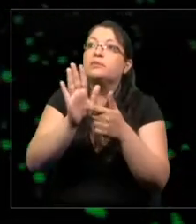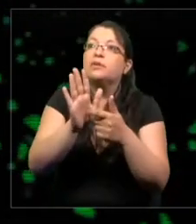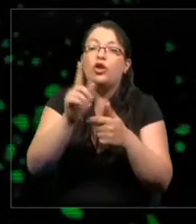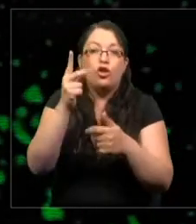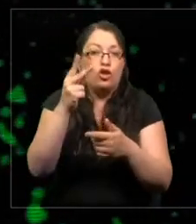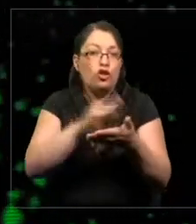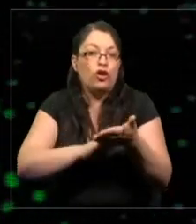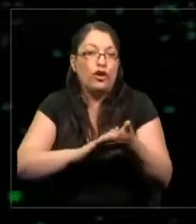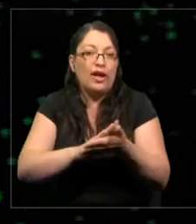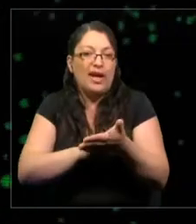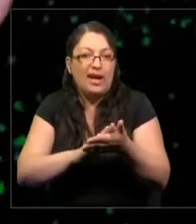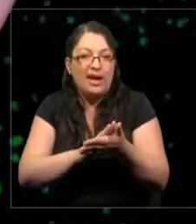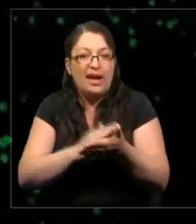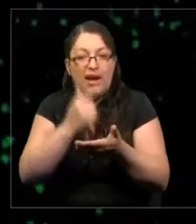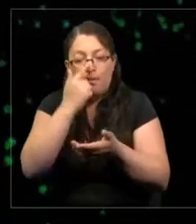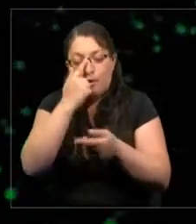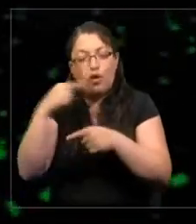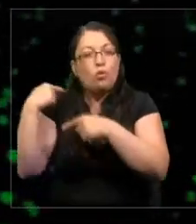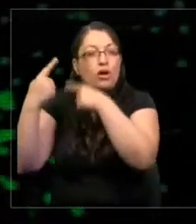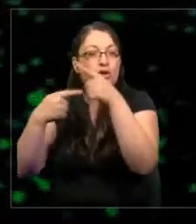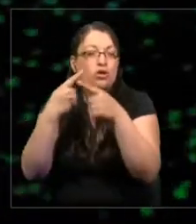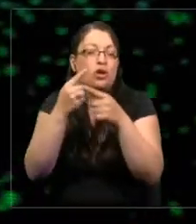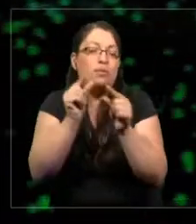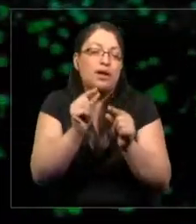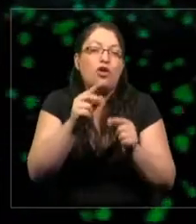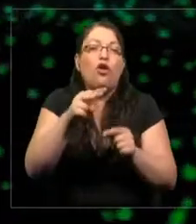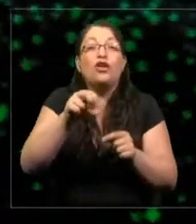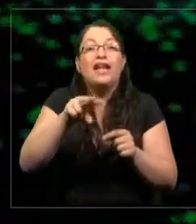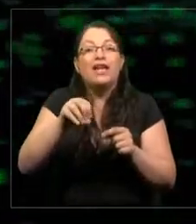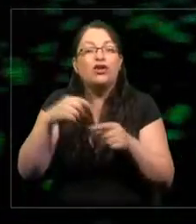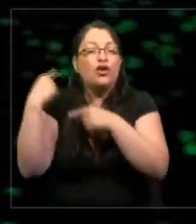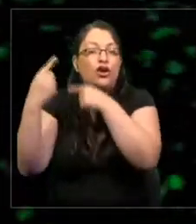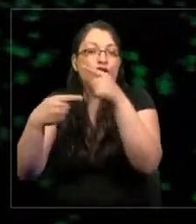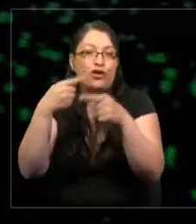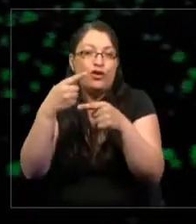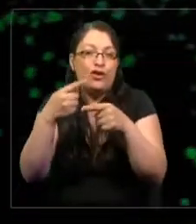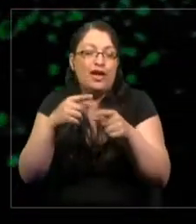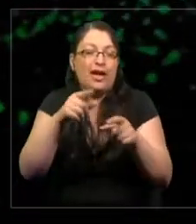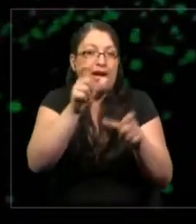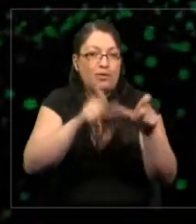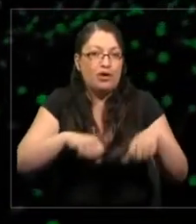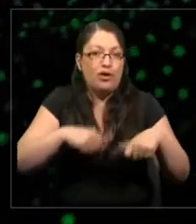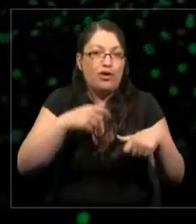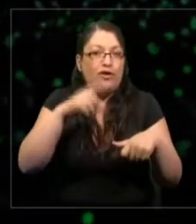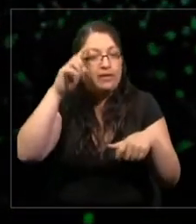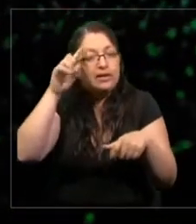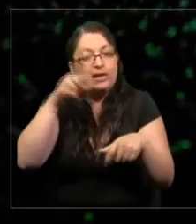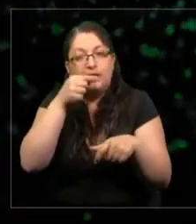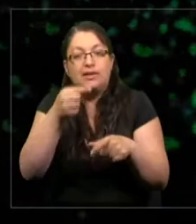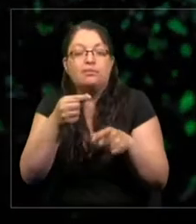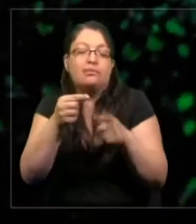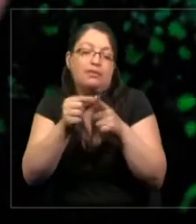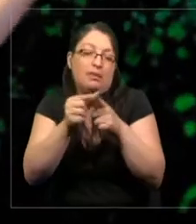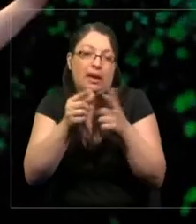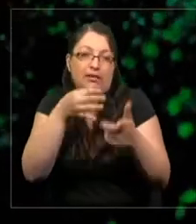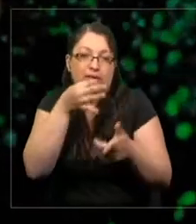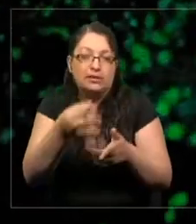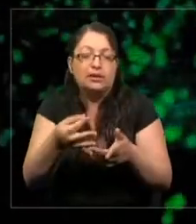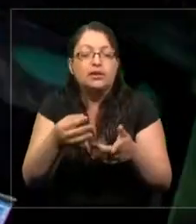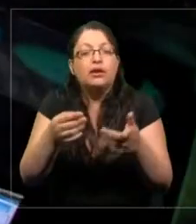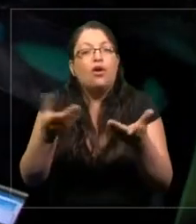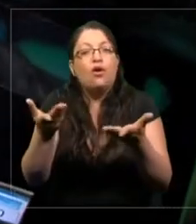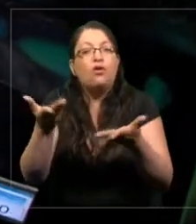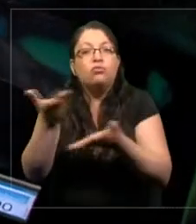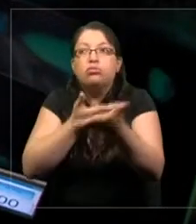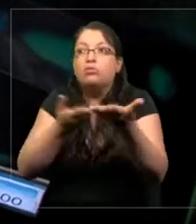ejemplos dos pequeñas micro historias una no historia como le gusta a la gente más joven para compartir como se ve